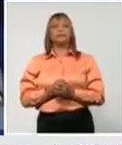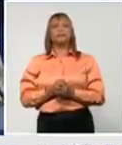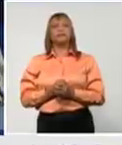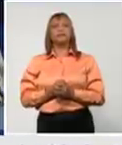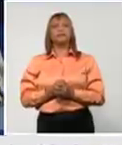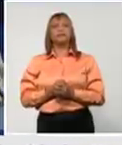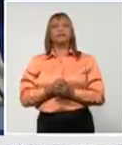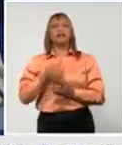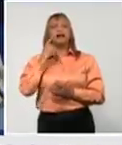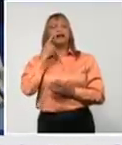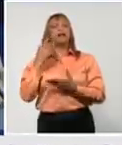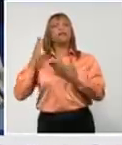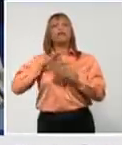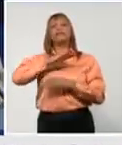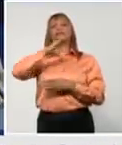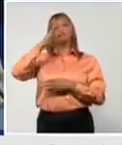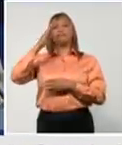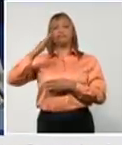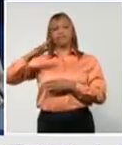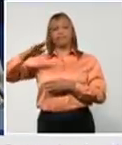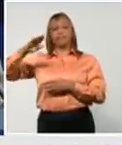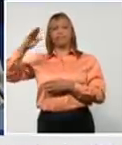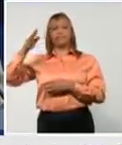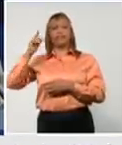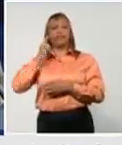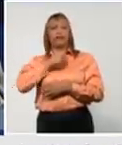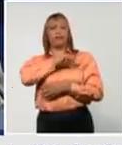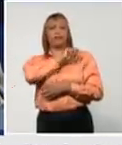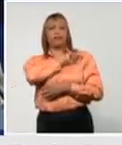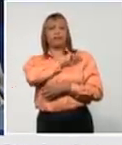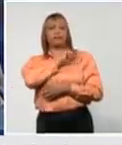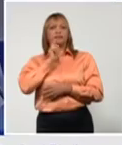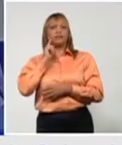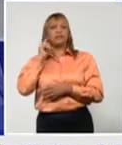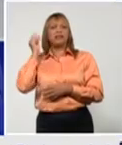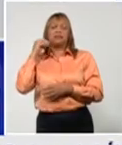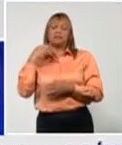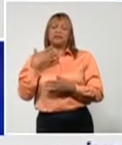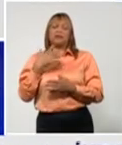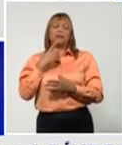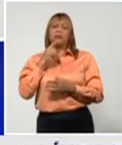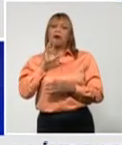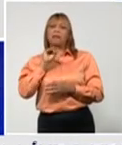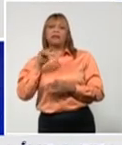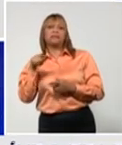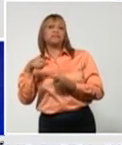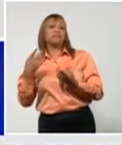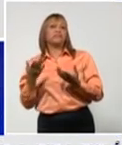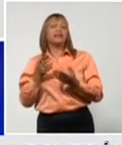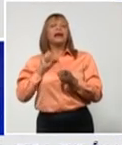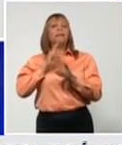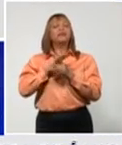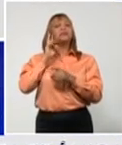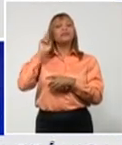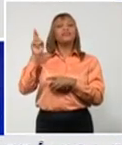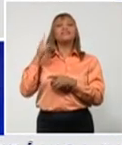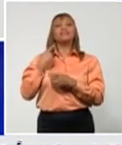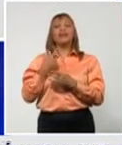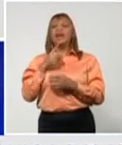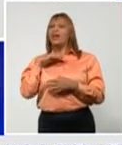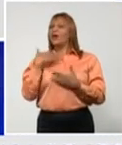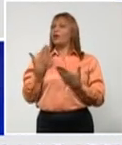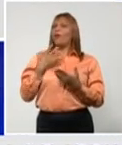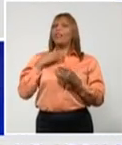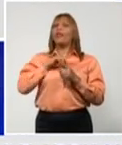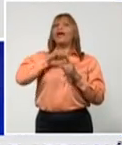curva, que ya la población ni la menciona muchas veces. Antes, al principio, ¿se acuerdan? Era, bueno, ¿y cuándo es el pico?